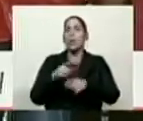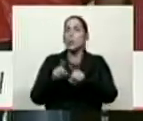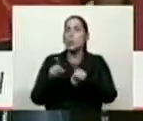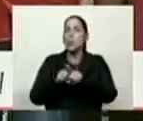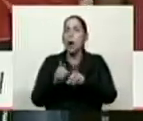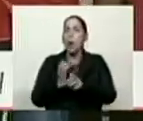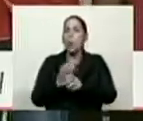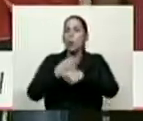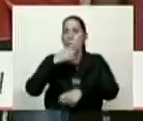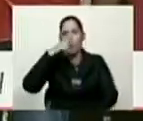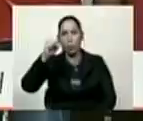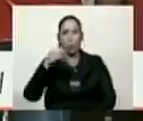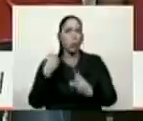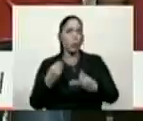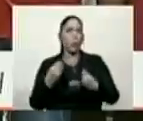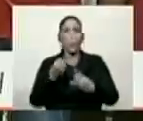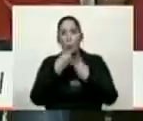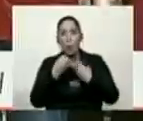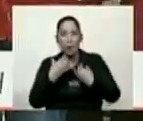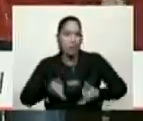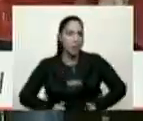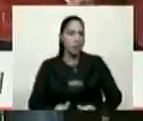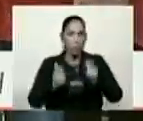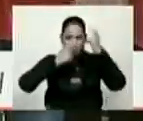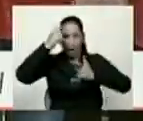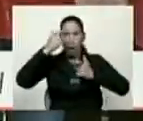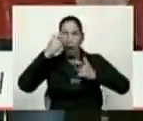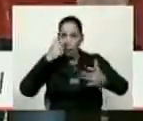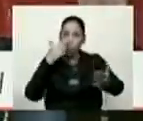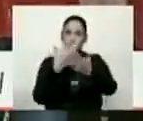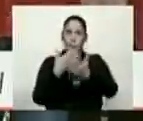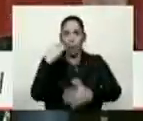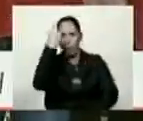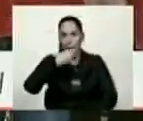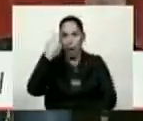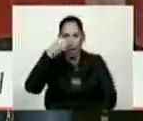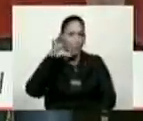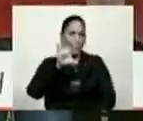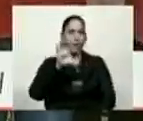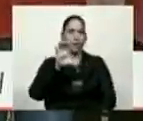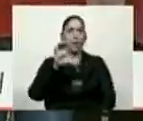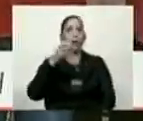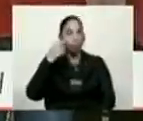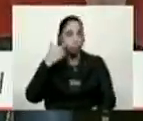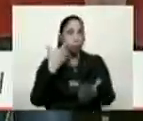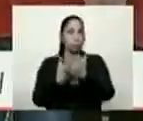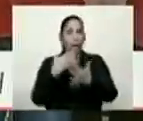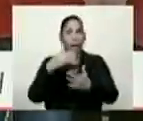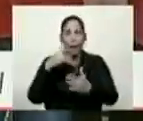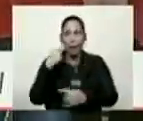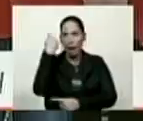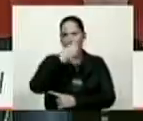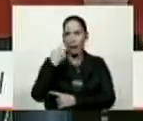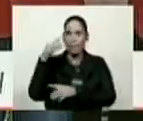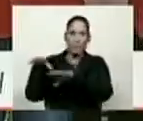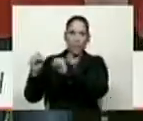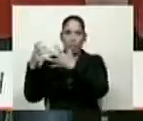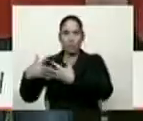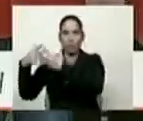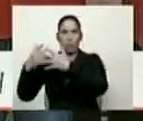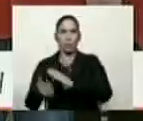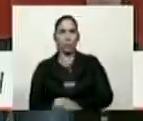ahí está, como buen hijo del comandante Hugo Chávez, dando la cara por esta patria y dándole la cara al imperialismo norteamericano,